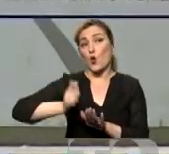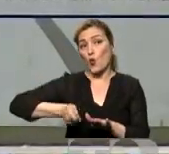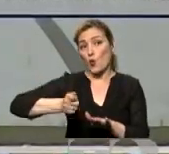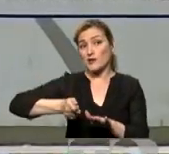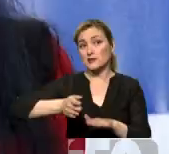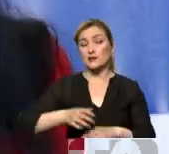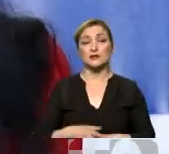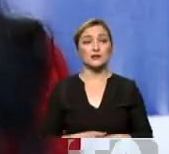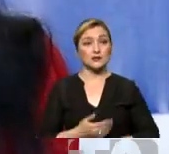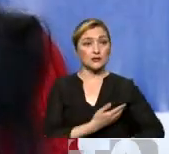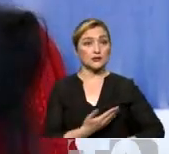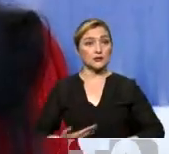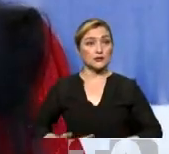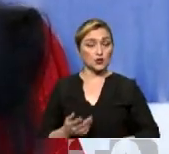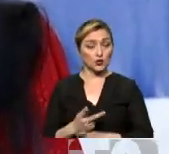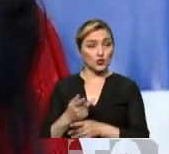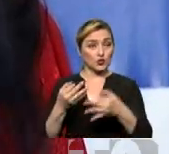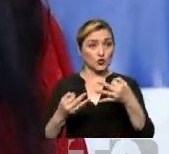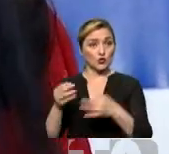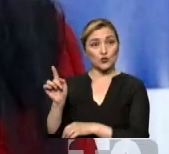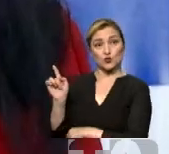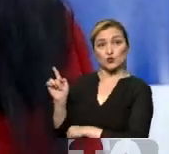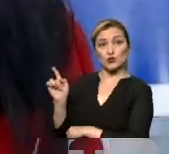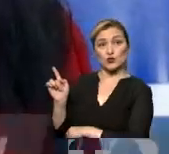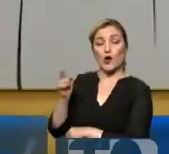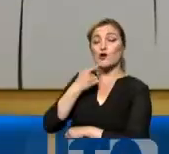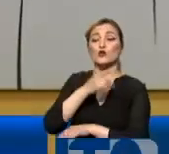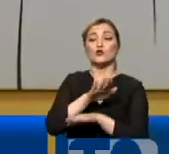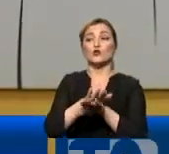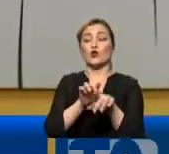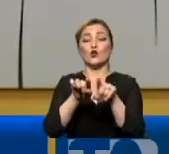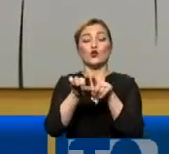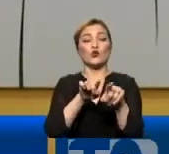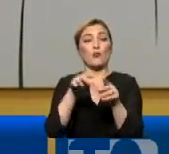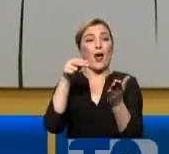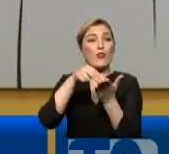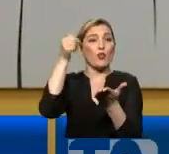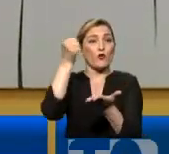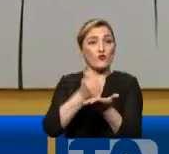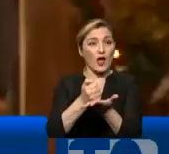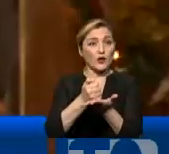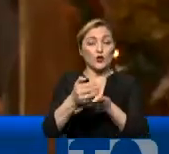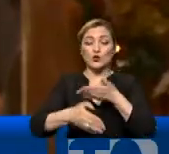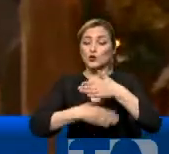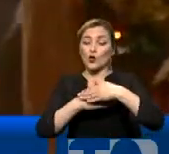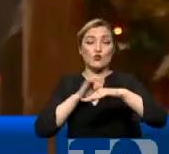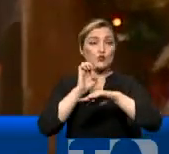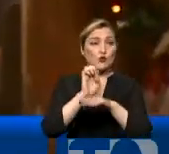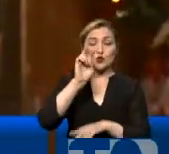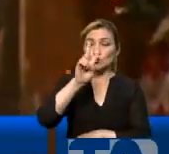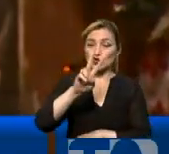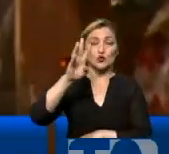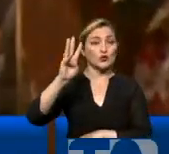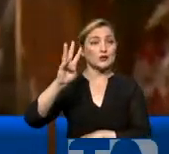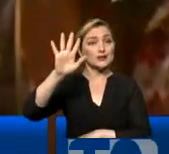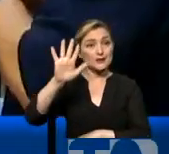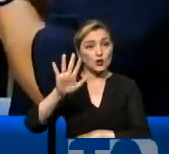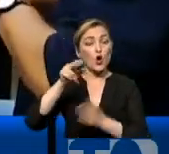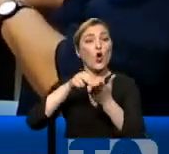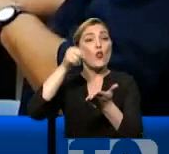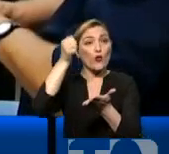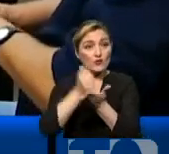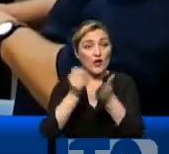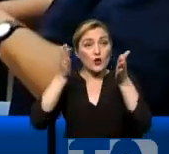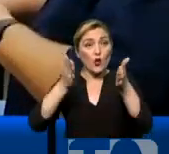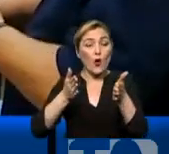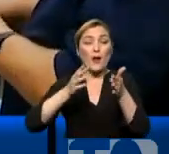La presidenta del consejo habló también del concurso para los notarios. En todo el país son 265 los notarios